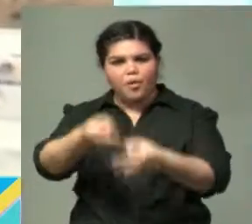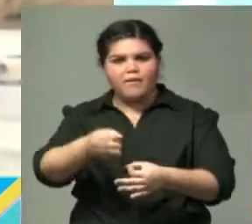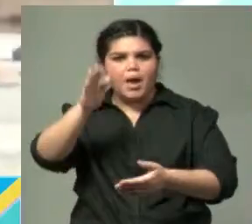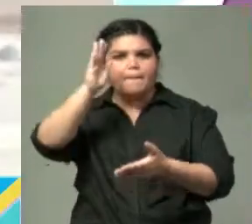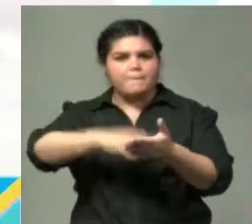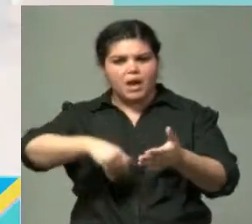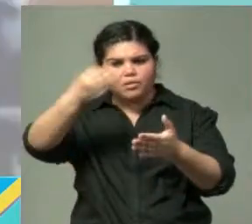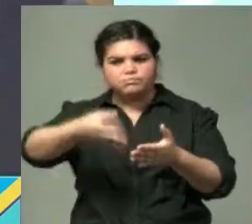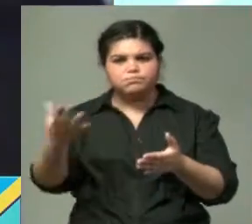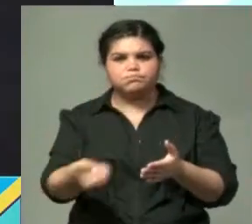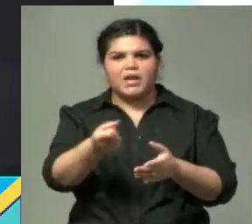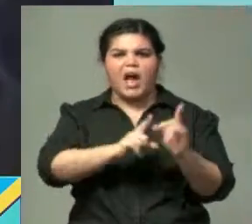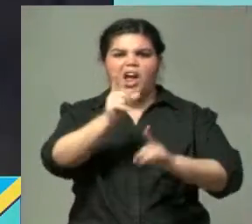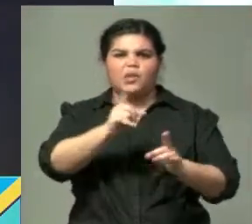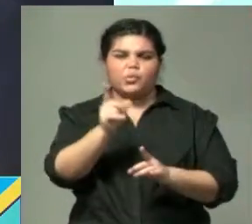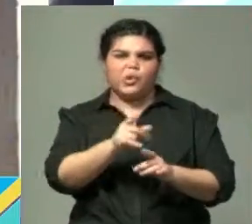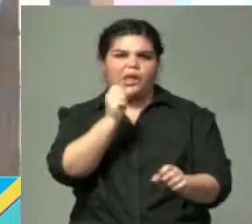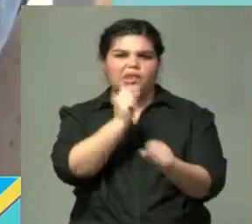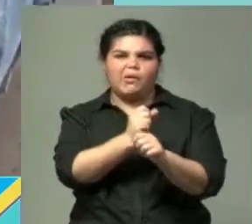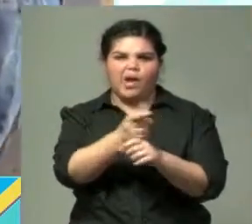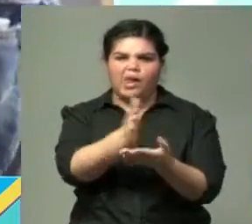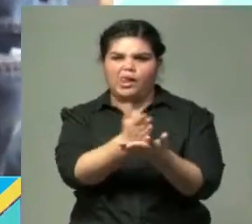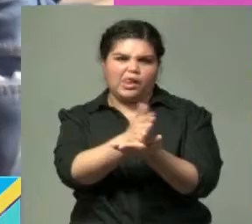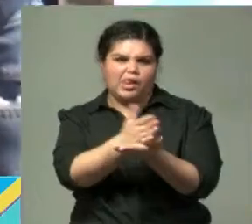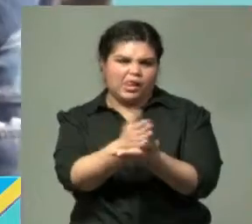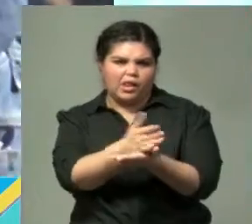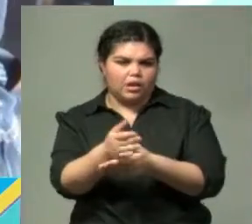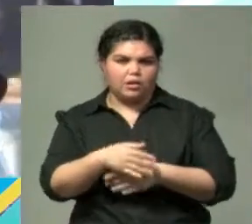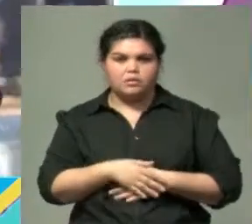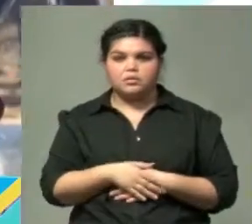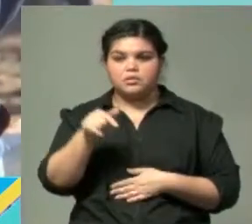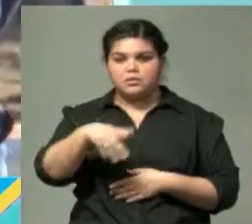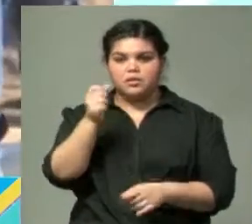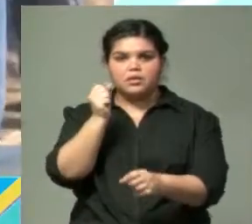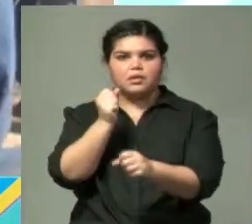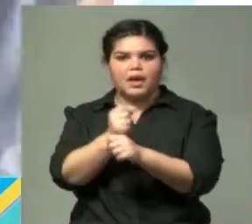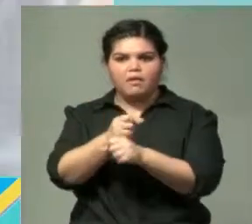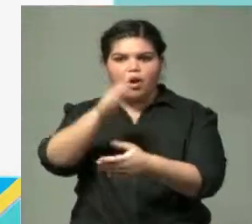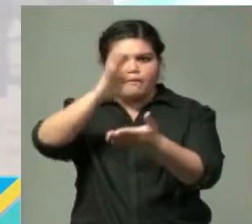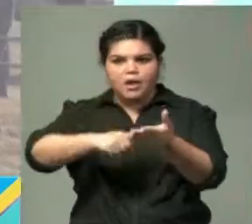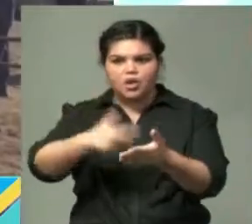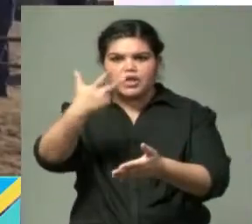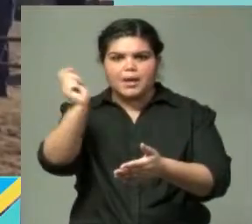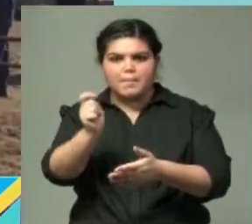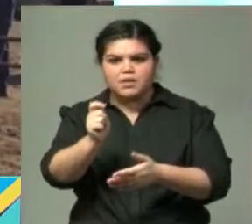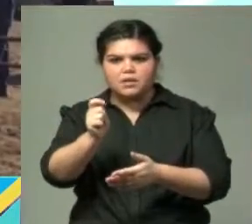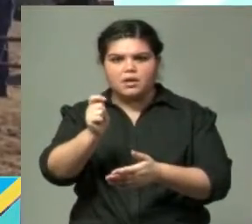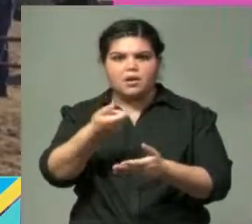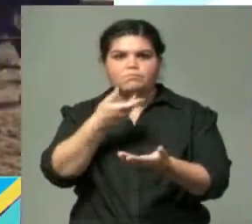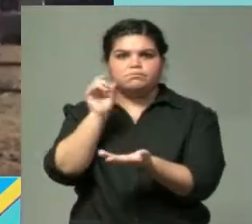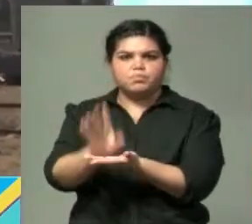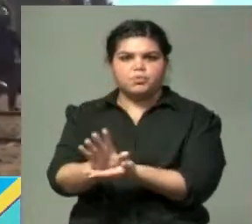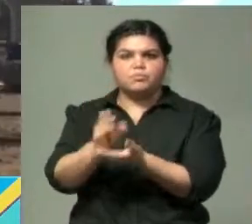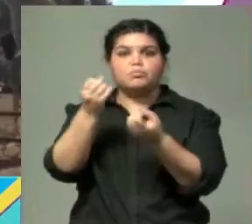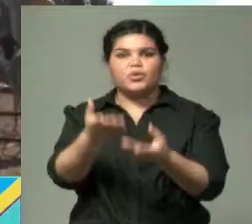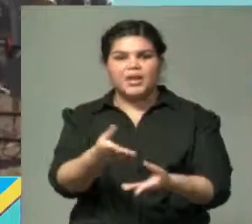¿no? Porque no todos son en blanco, incluso algunos son en gris. Y a los 3 meses te dan de baja, porque el gobierno sigue permitiendo